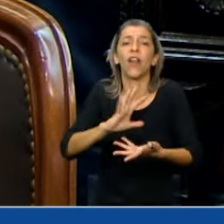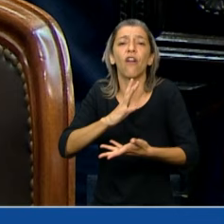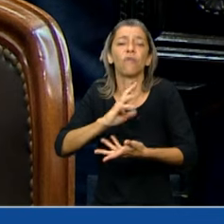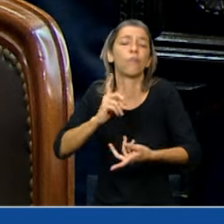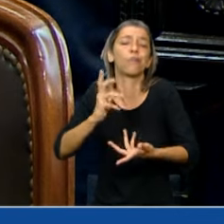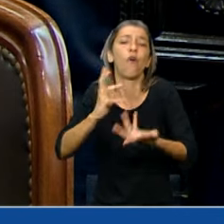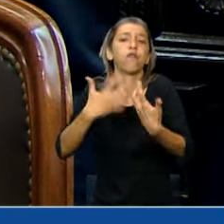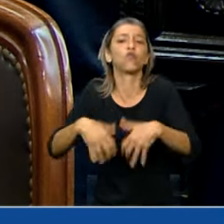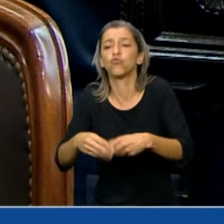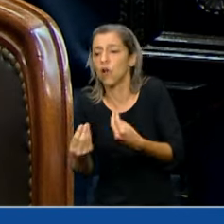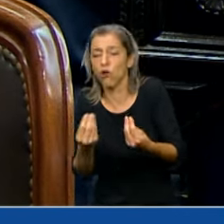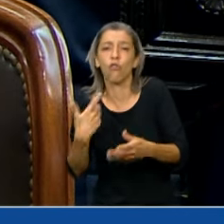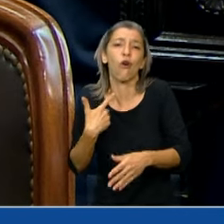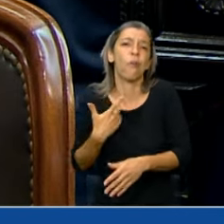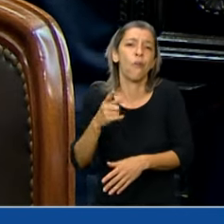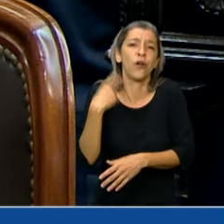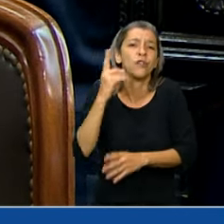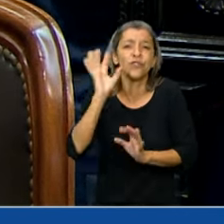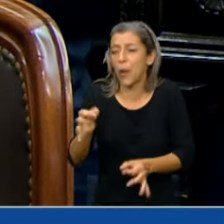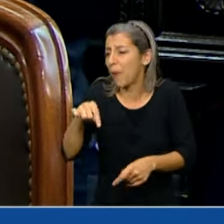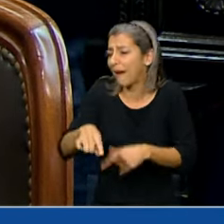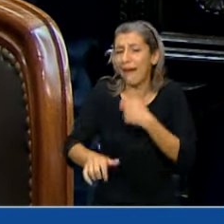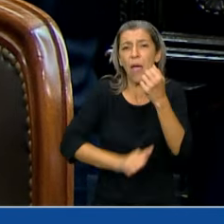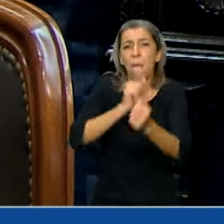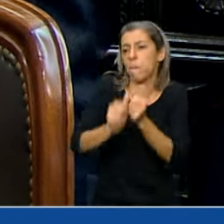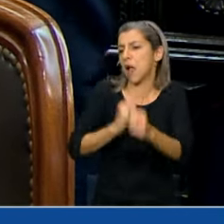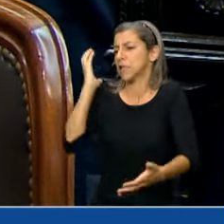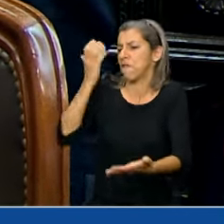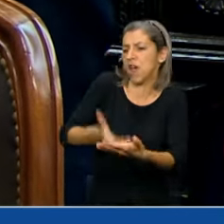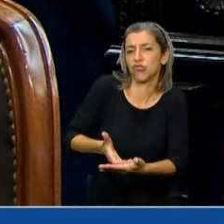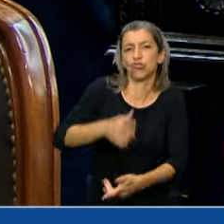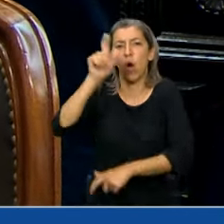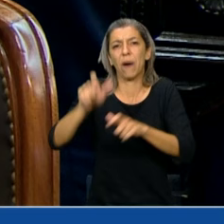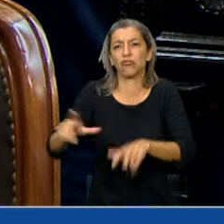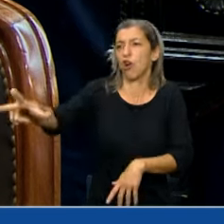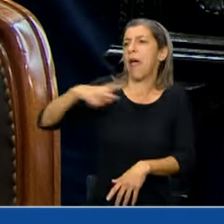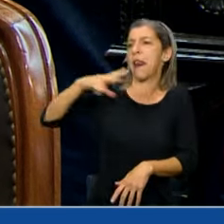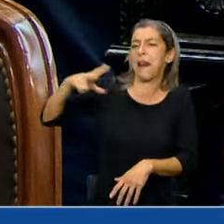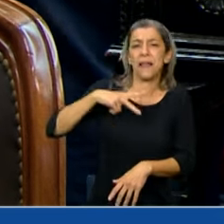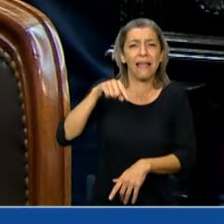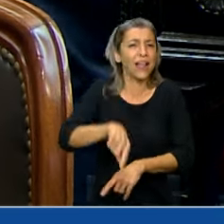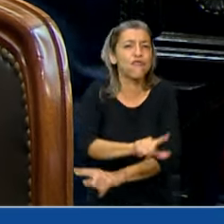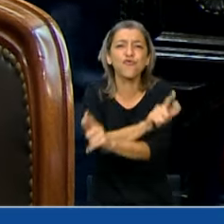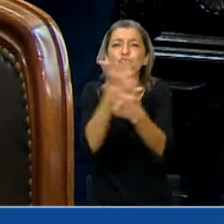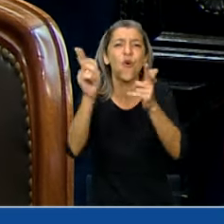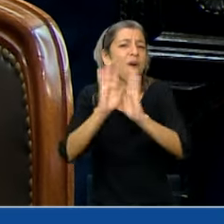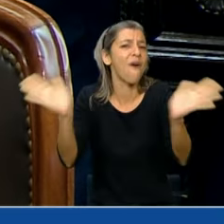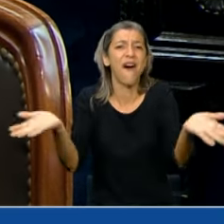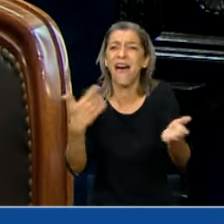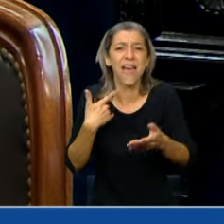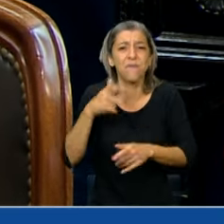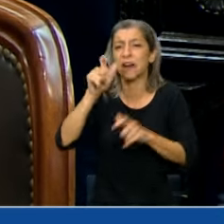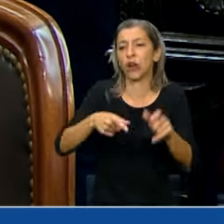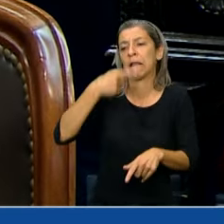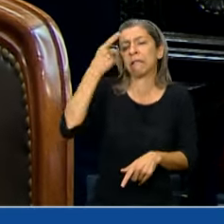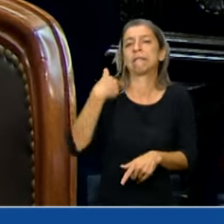mercado cuentapropista que acá No hay grandes inversores que no hay gente que se hace millonaria y que lo que necesita